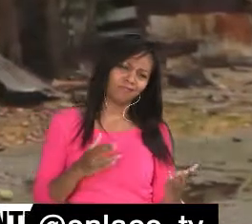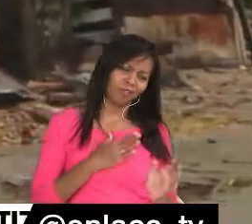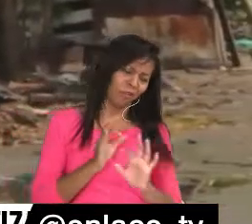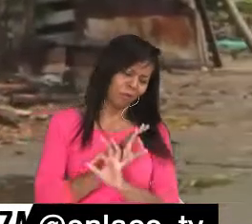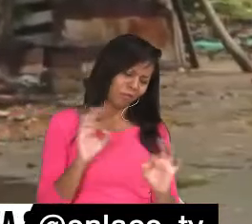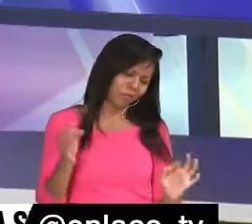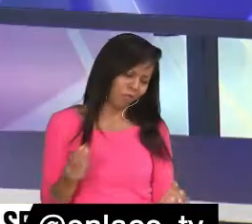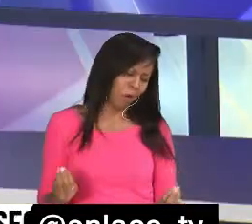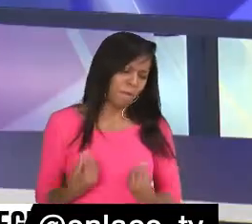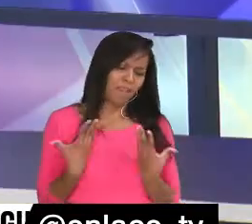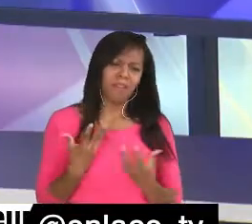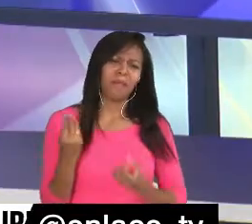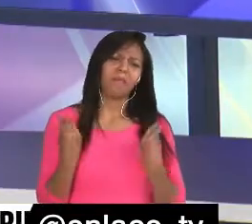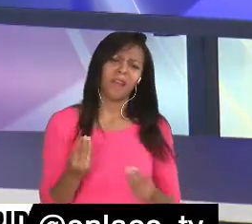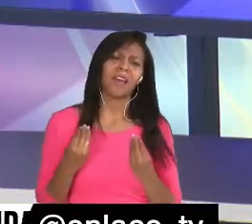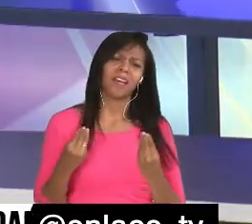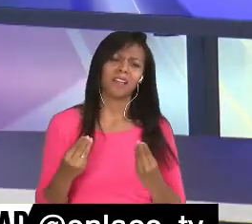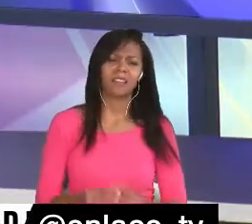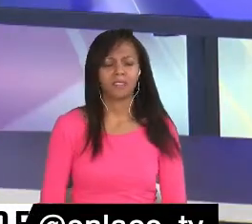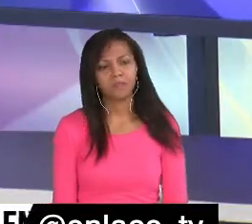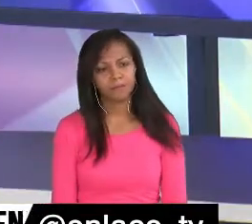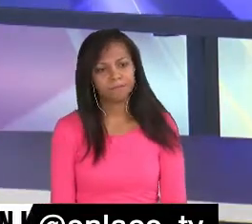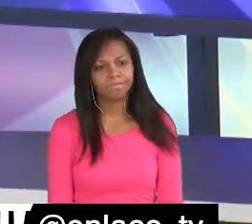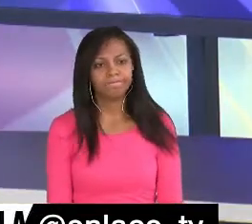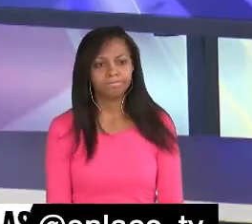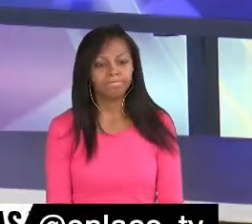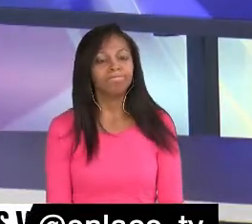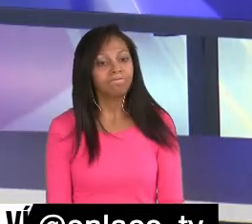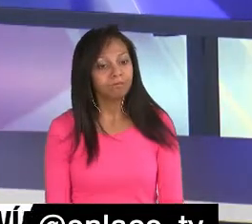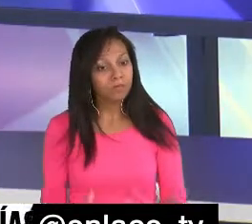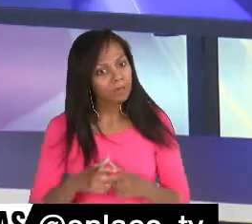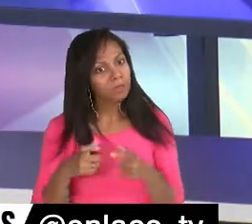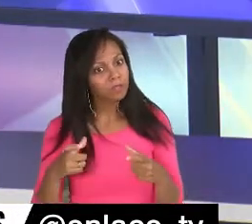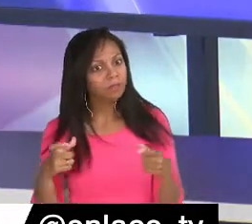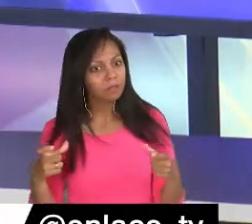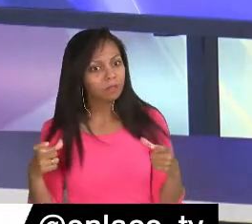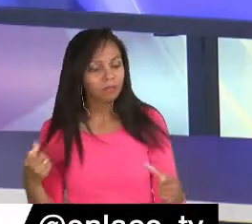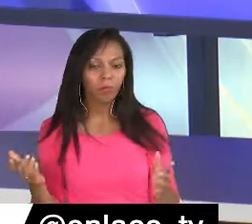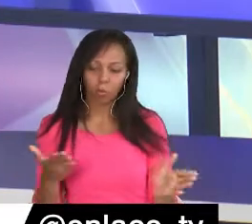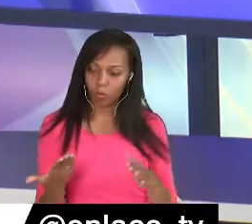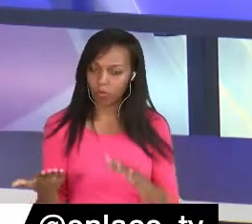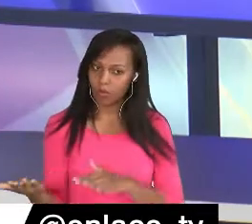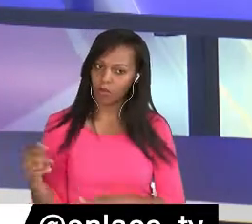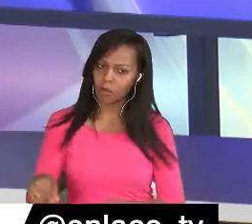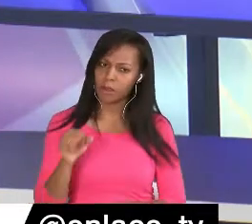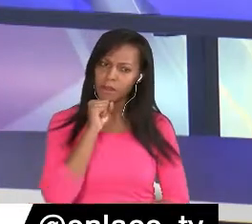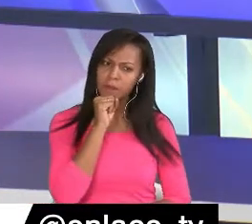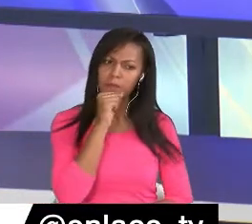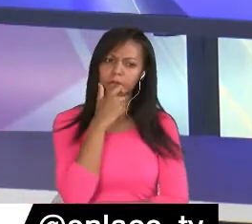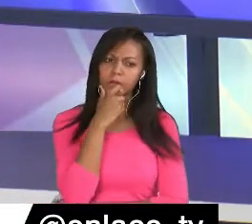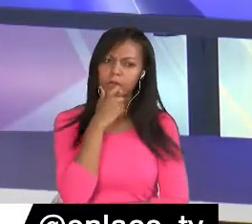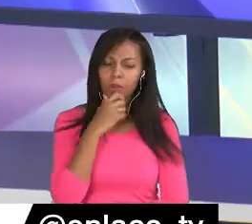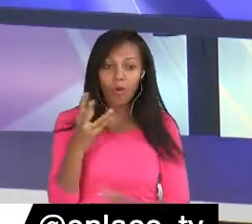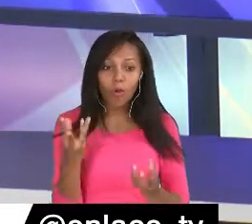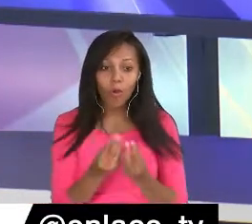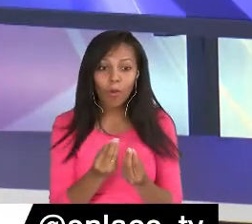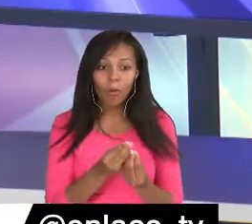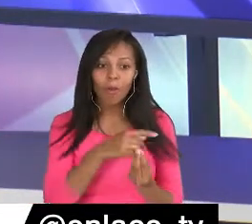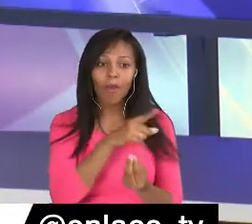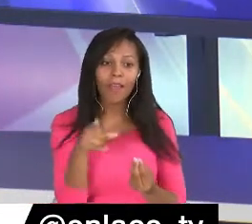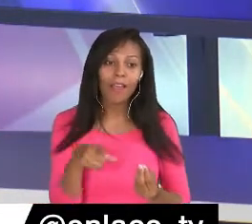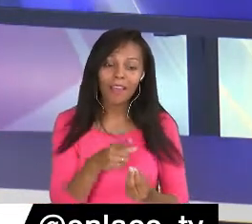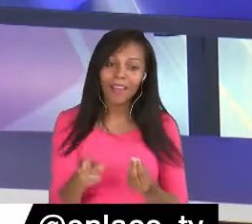viviendo. Y ante el aumento de los casos de suicidio que se han venido presentando en Barranca Bermeja, el grupo Espíritas Semillas de Amor adelanta una campaña